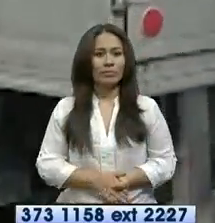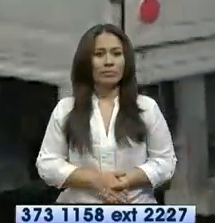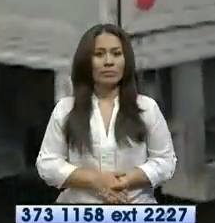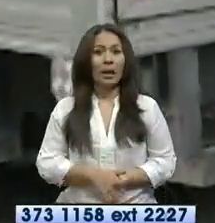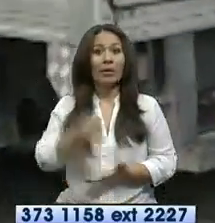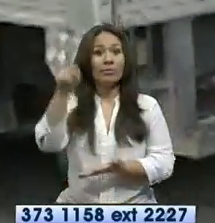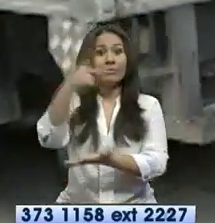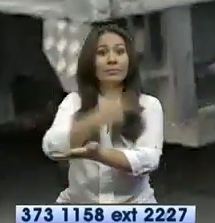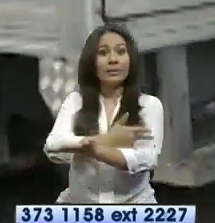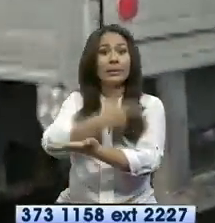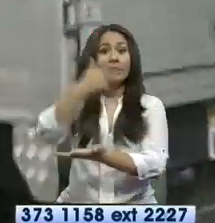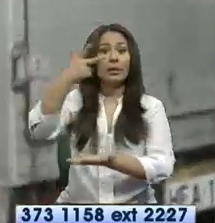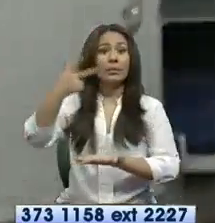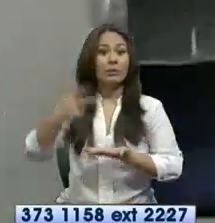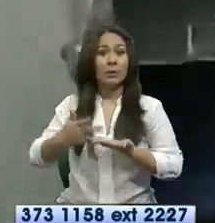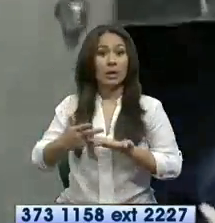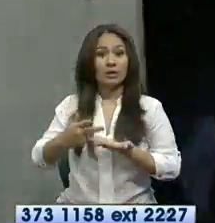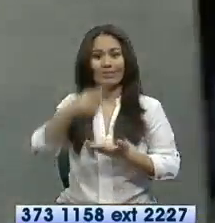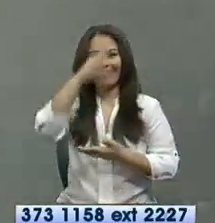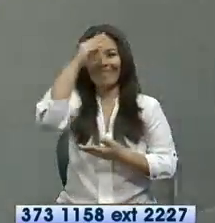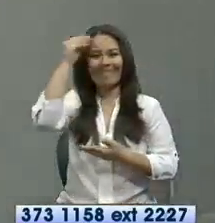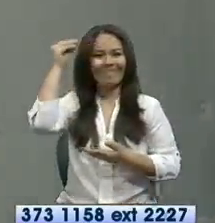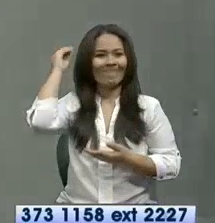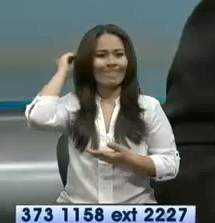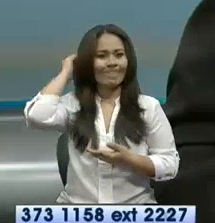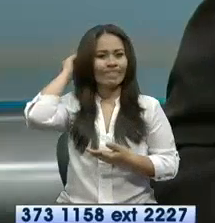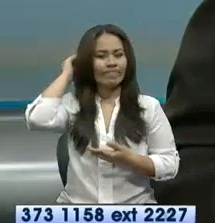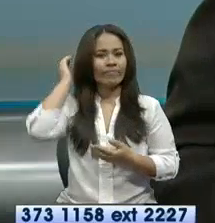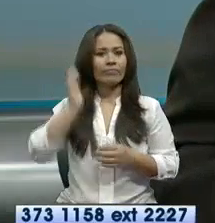En Chimborazo informó Darwin Altamirano.